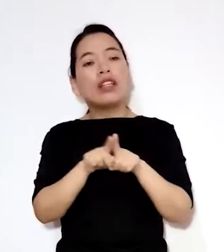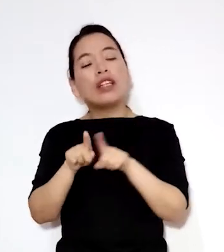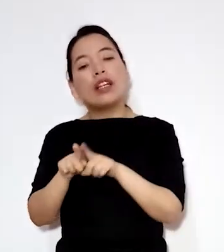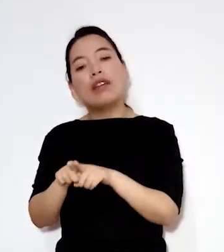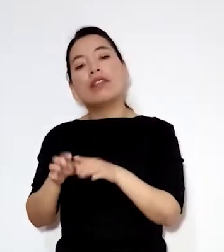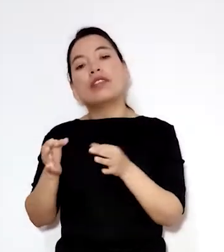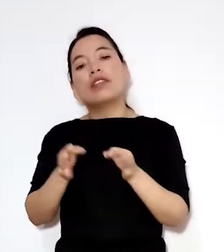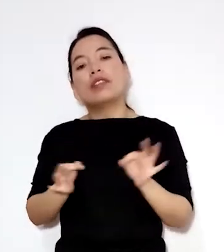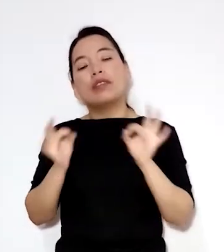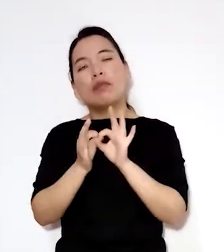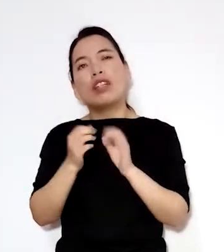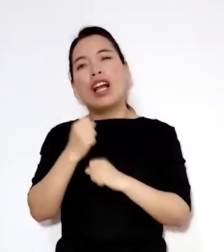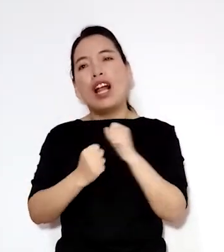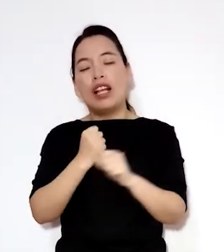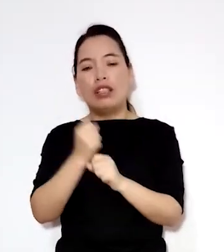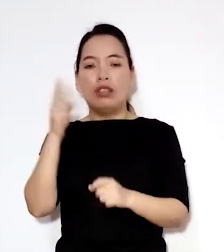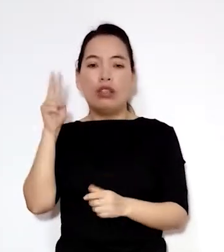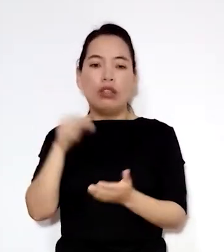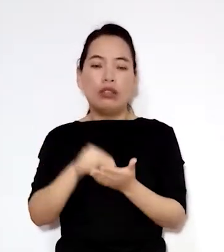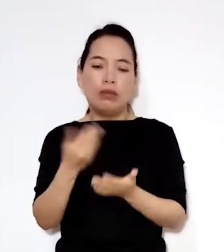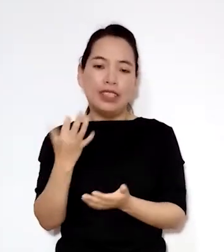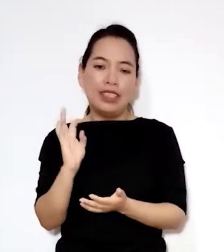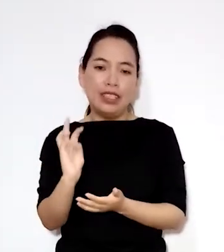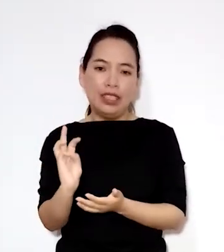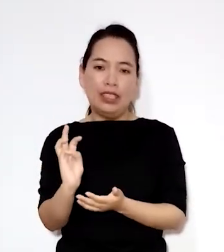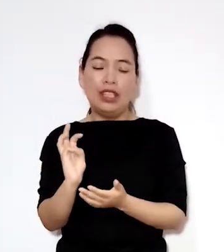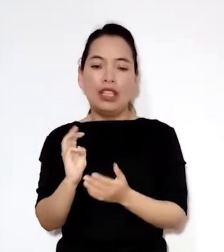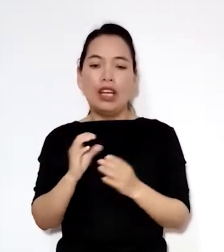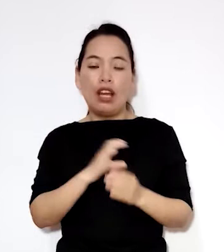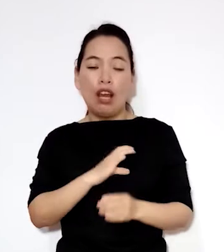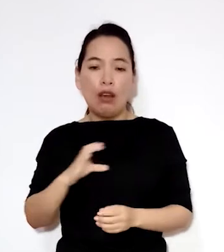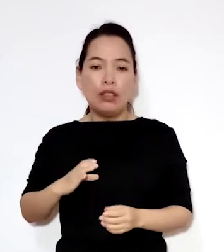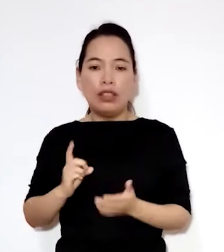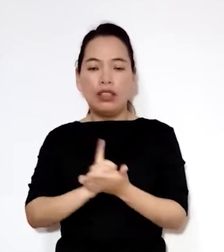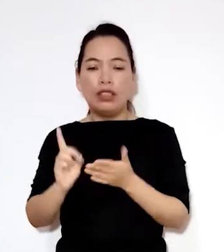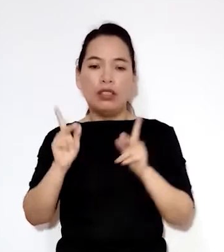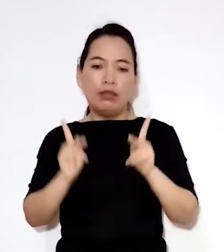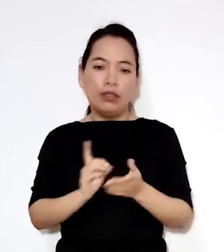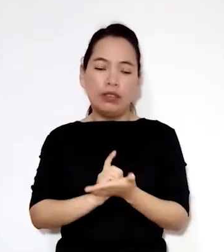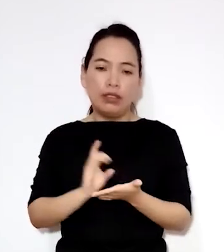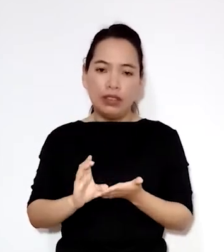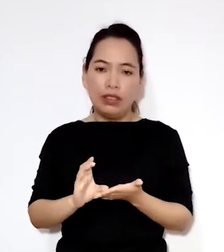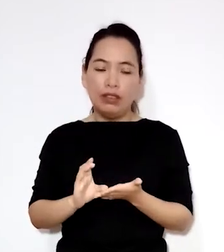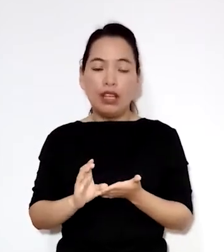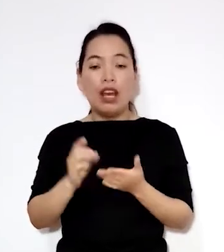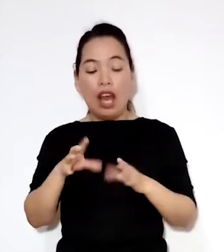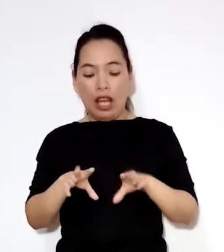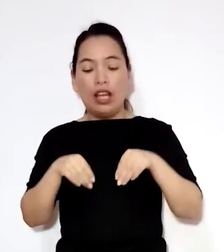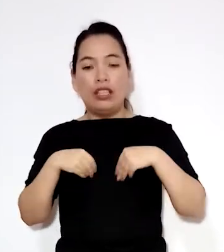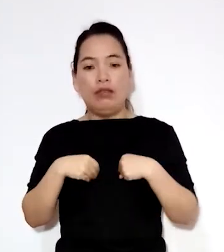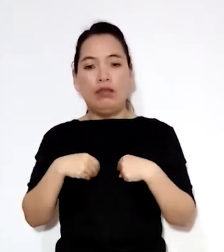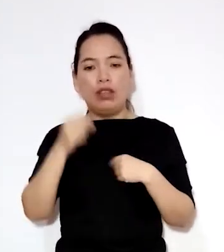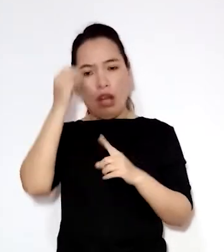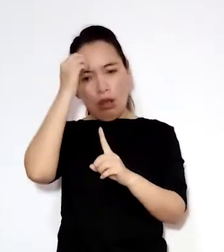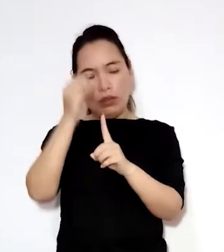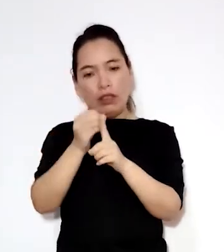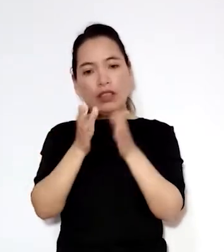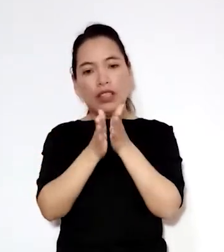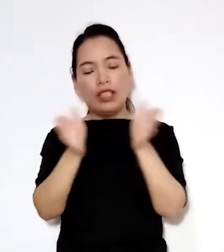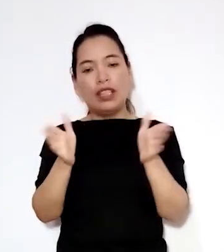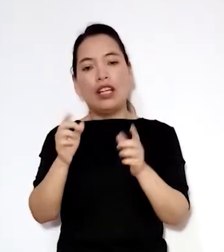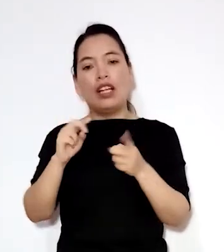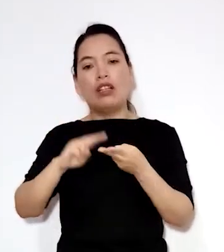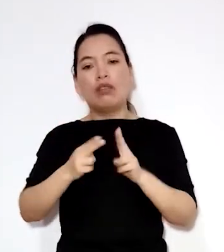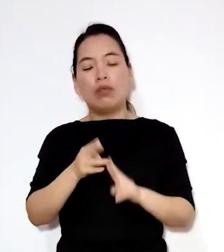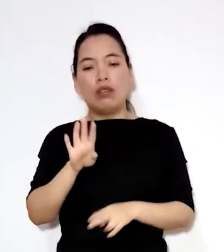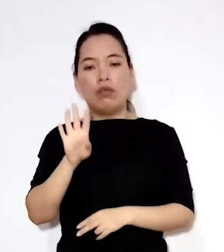en el 2016, el Comité sobre los Derechos de las Personas con Discapacidad adoptó una observación general número